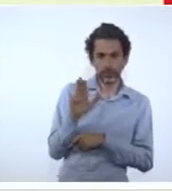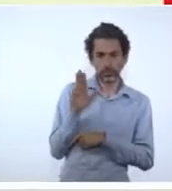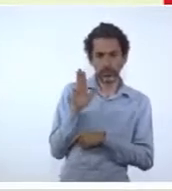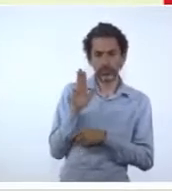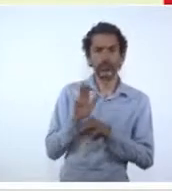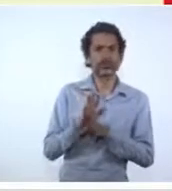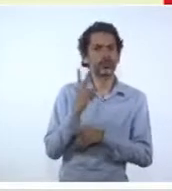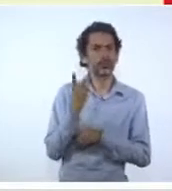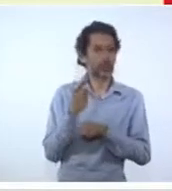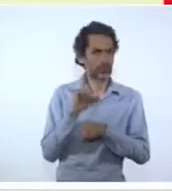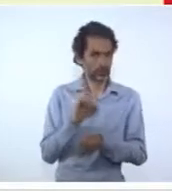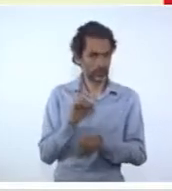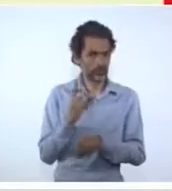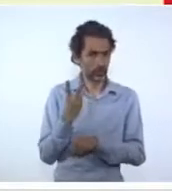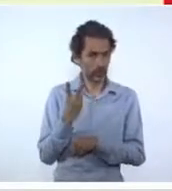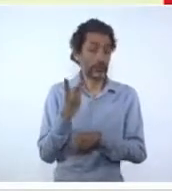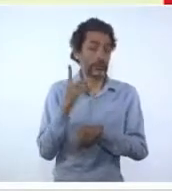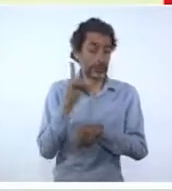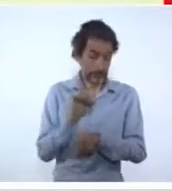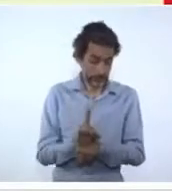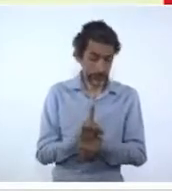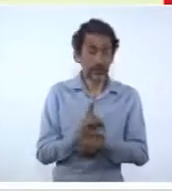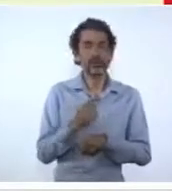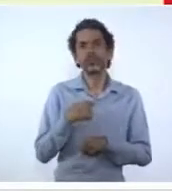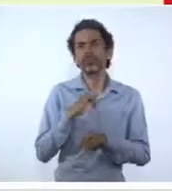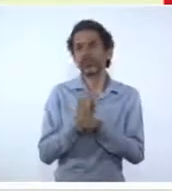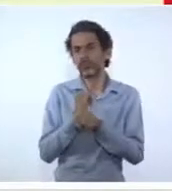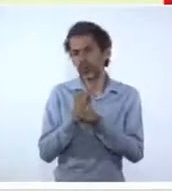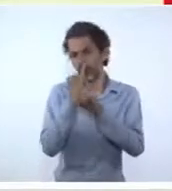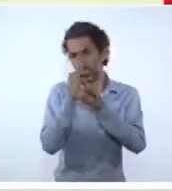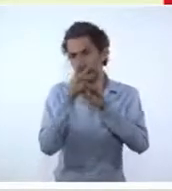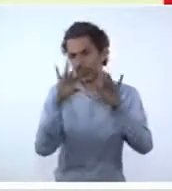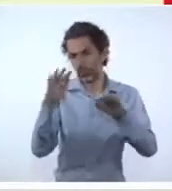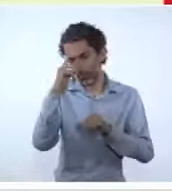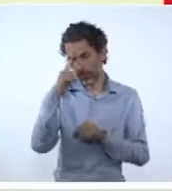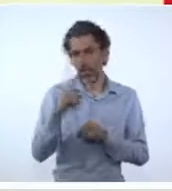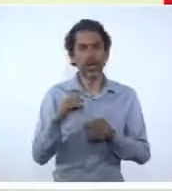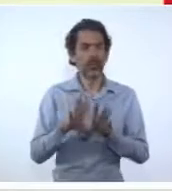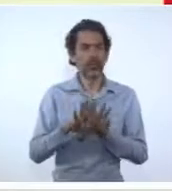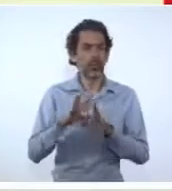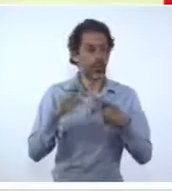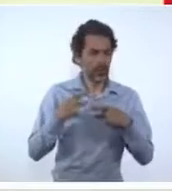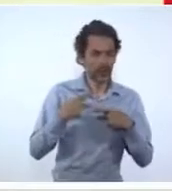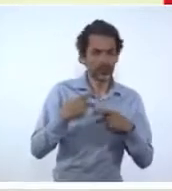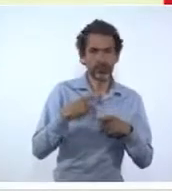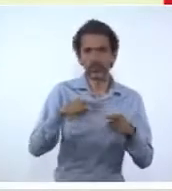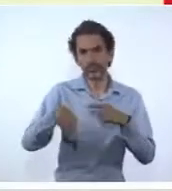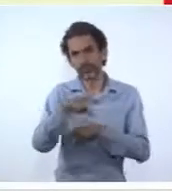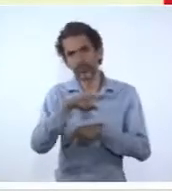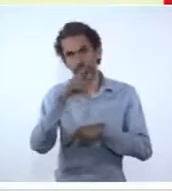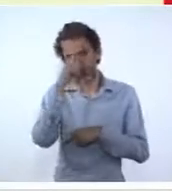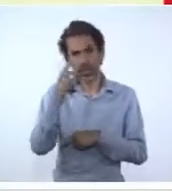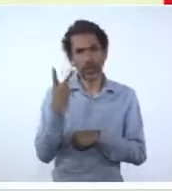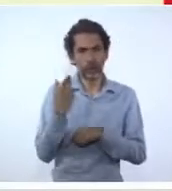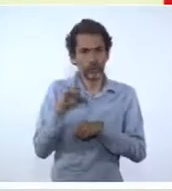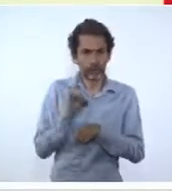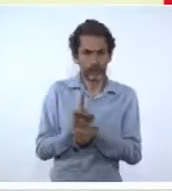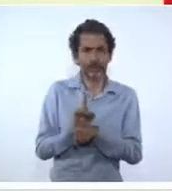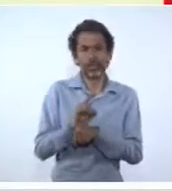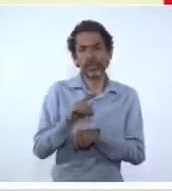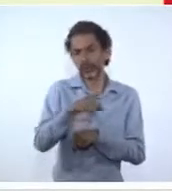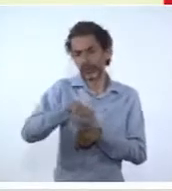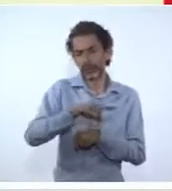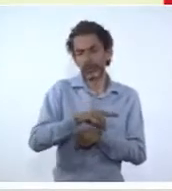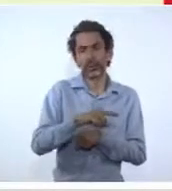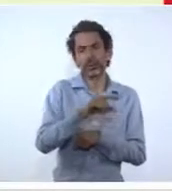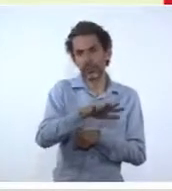ya llevamos 2 días. Ahora vamos a dar un informe de las personas atendidas durante estos 2 días en estas